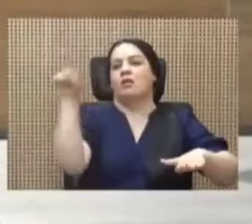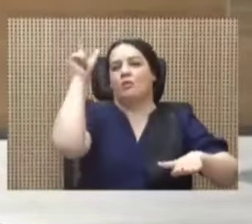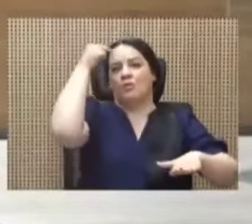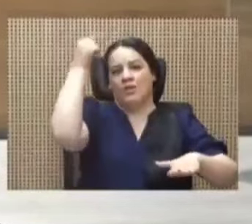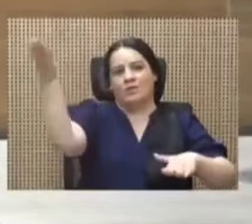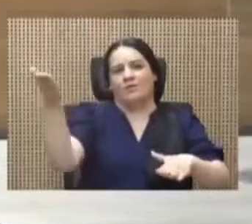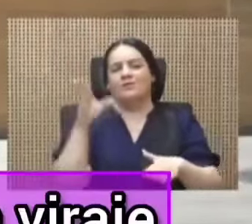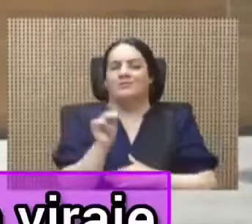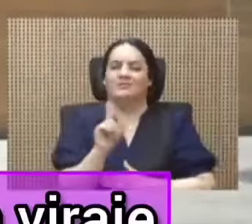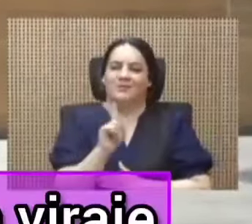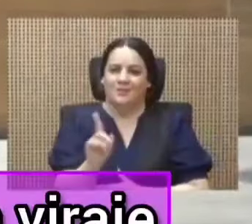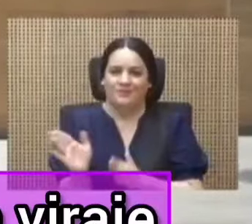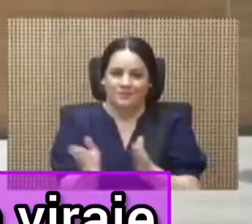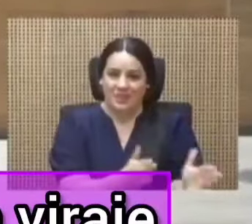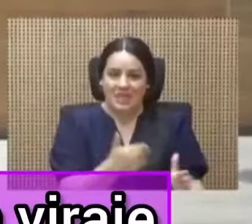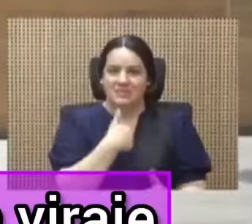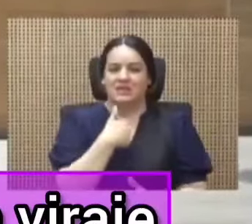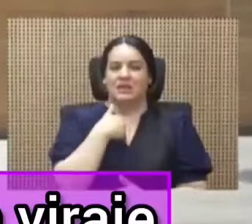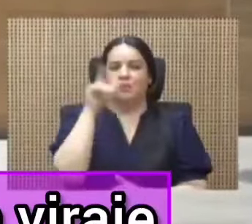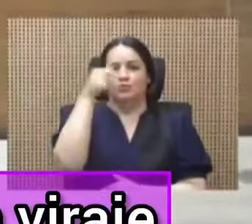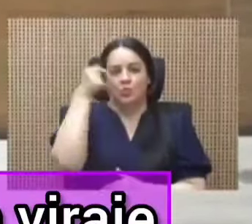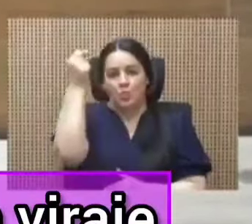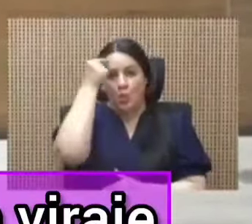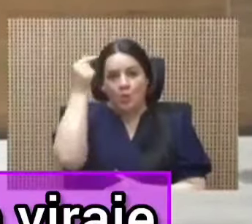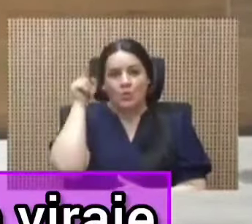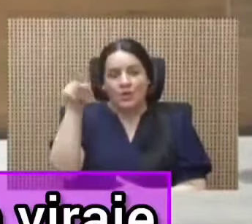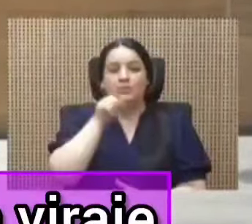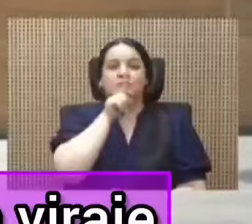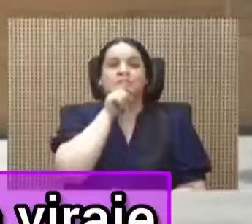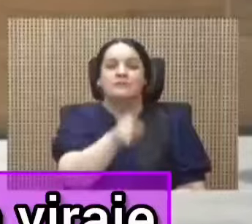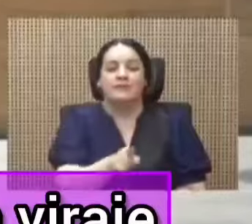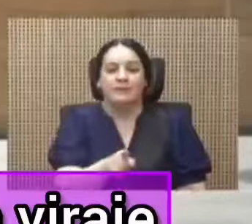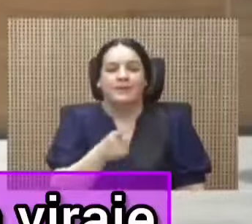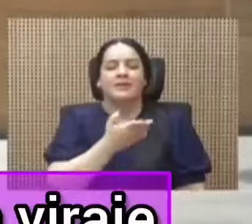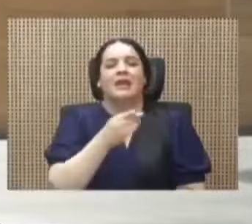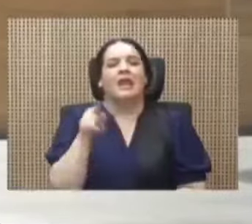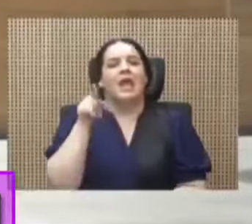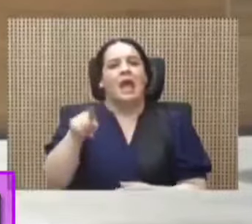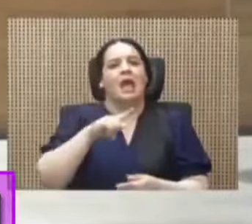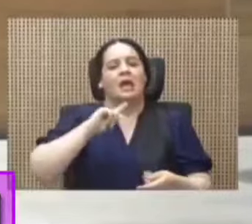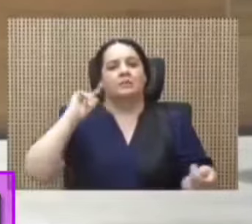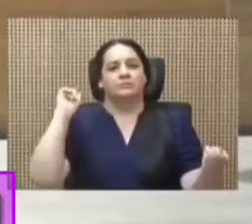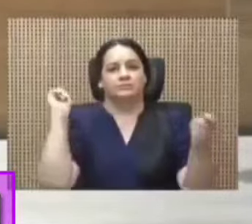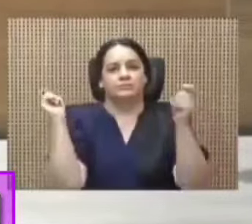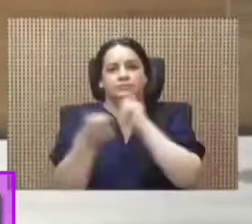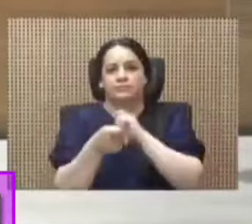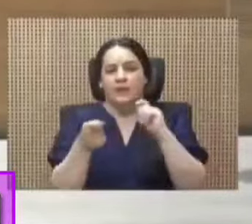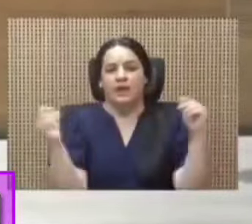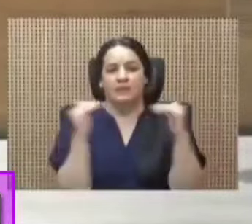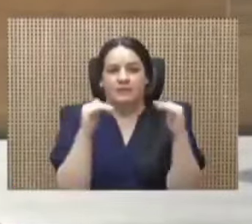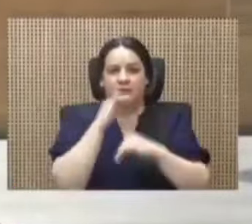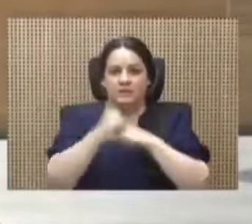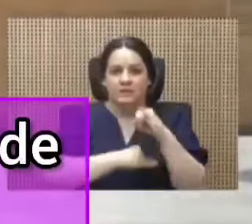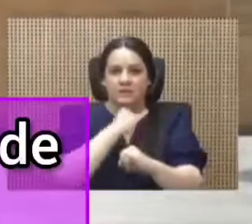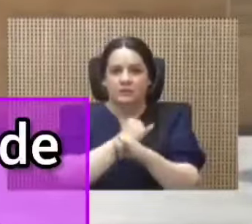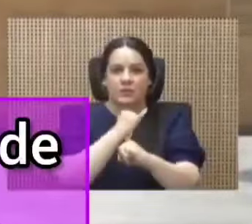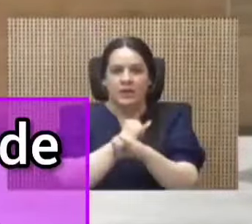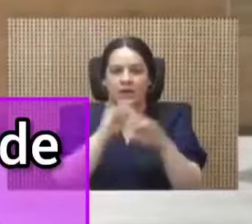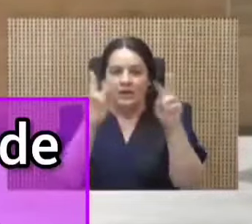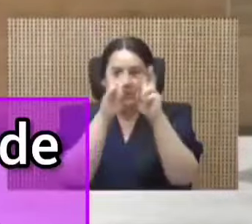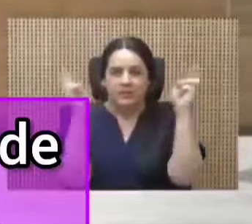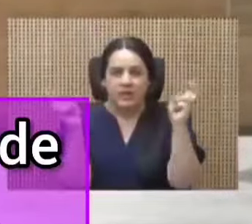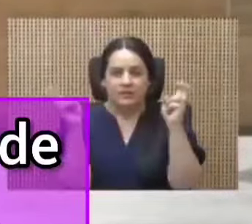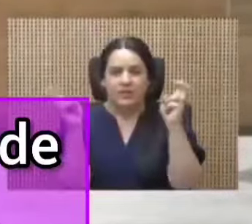gobierno que ciertamente ciertamente ha dado un viraje internacional en materia ambiental que se está